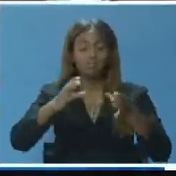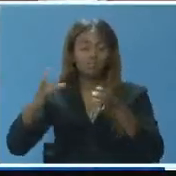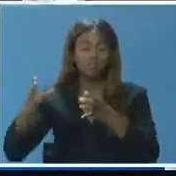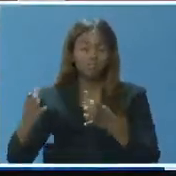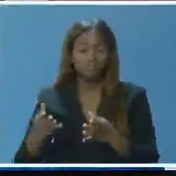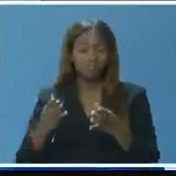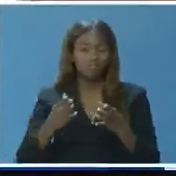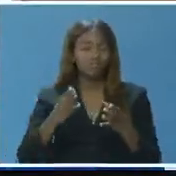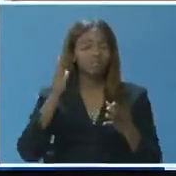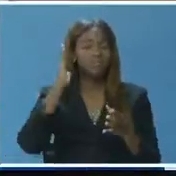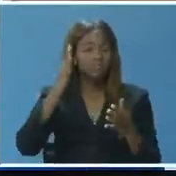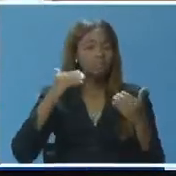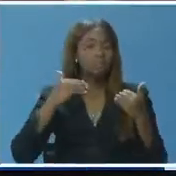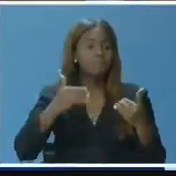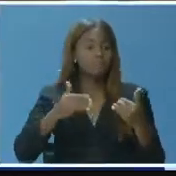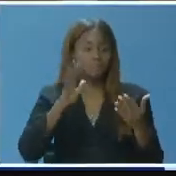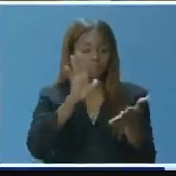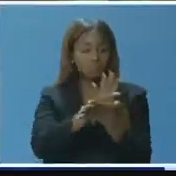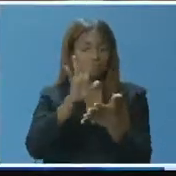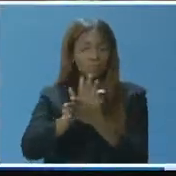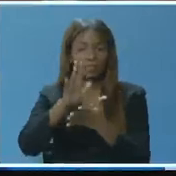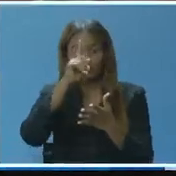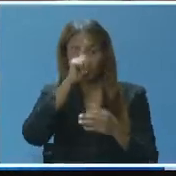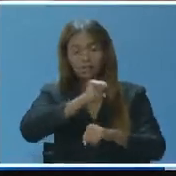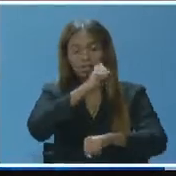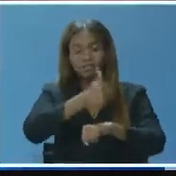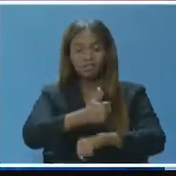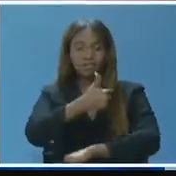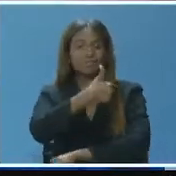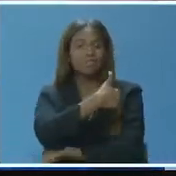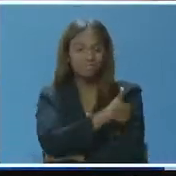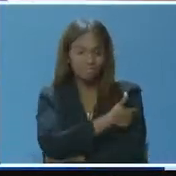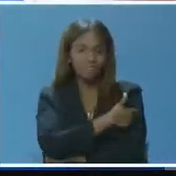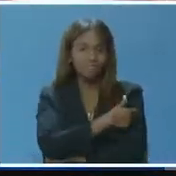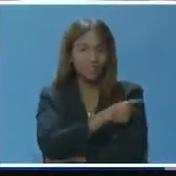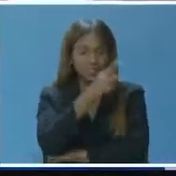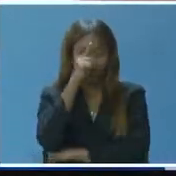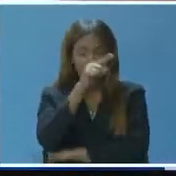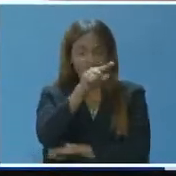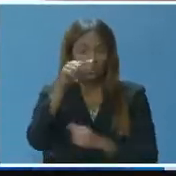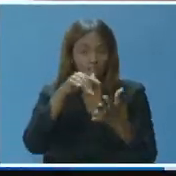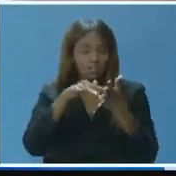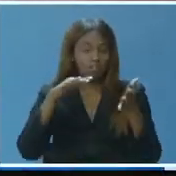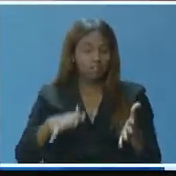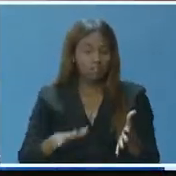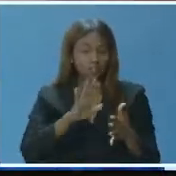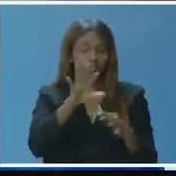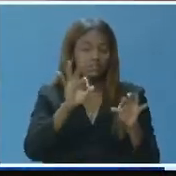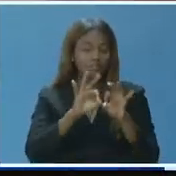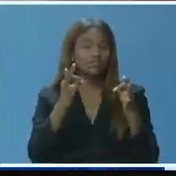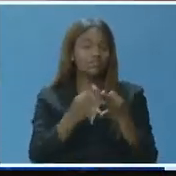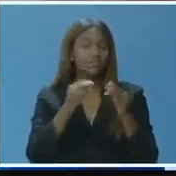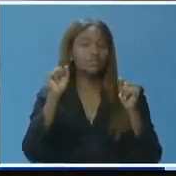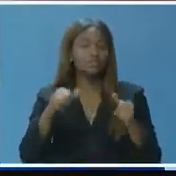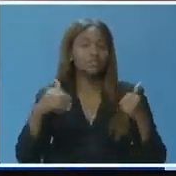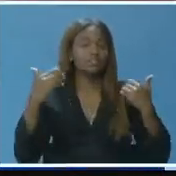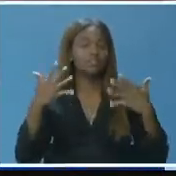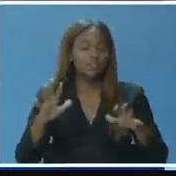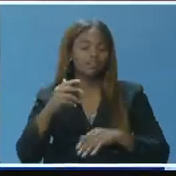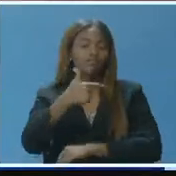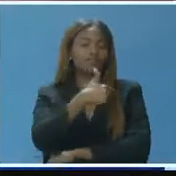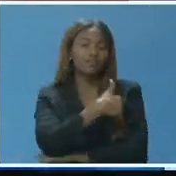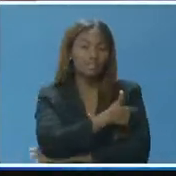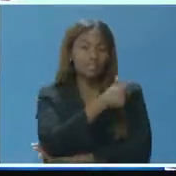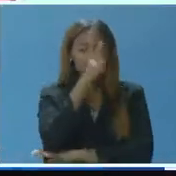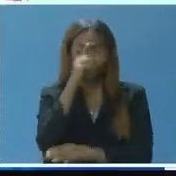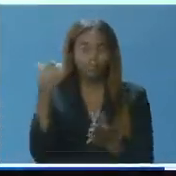educativos se instalan puestos de vacunación fijos o móviles a fin de que los estudiantes y sus familiares puedan vacunarse para